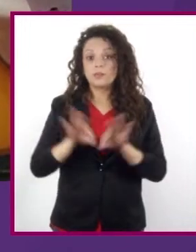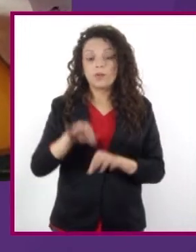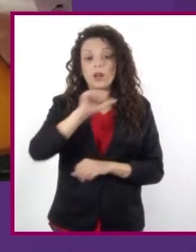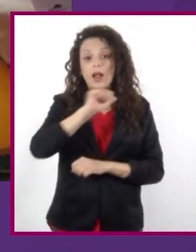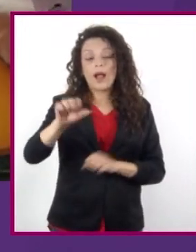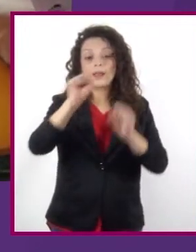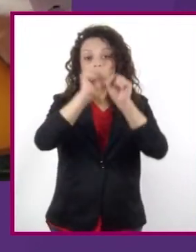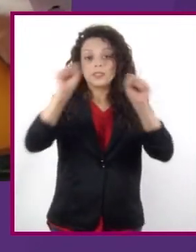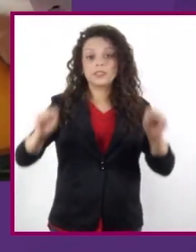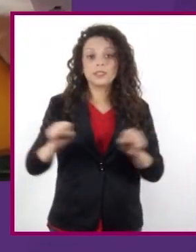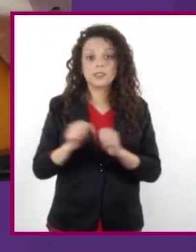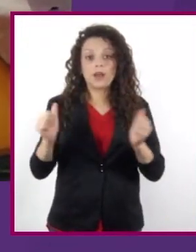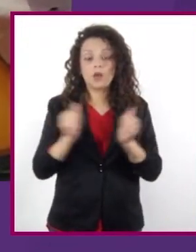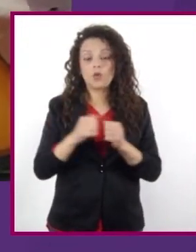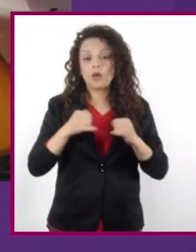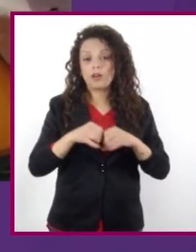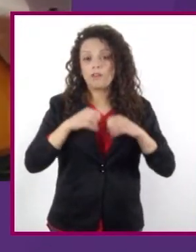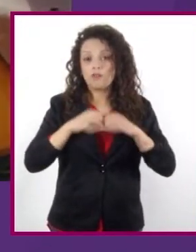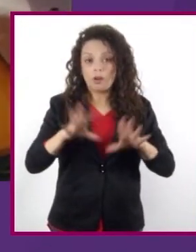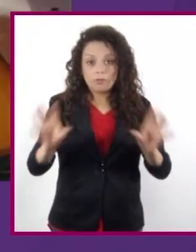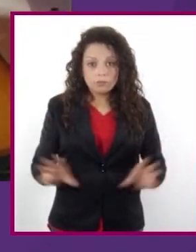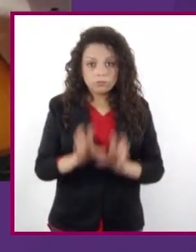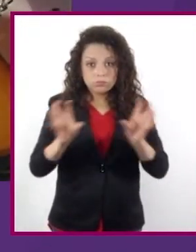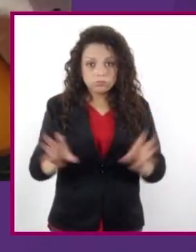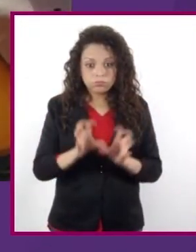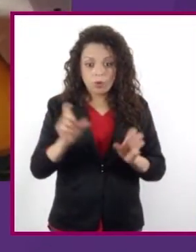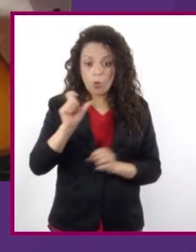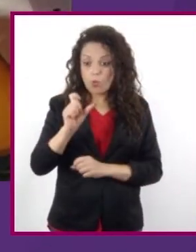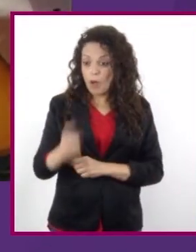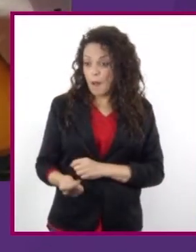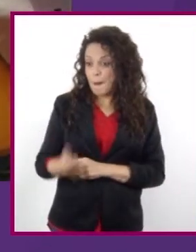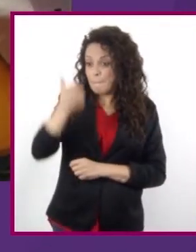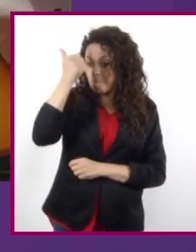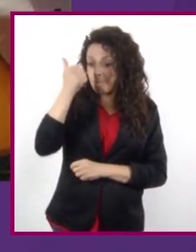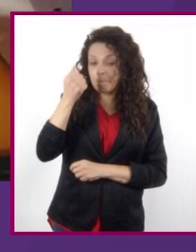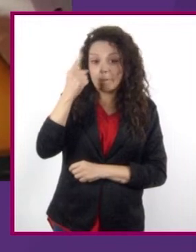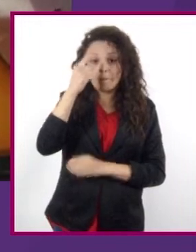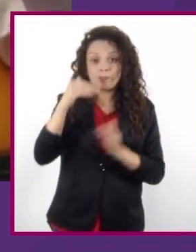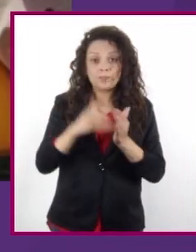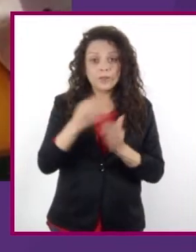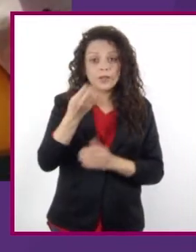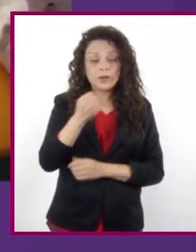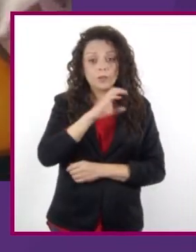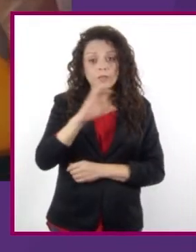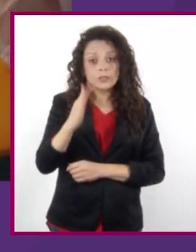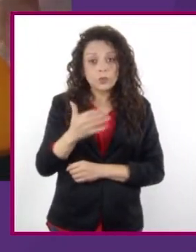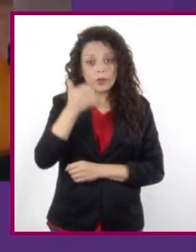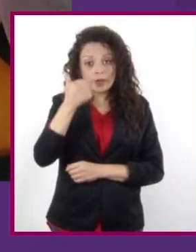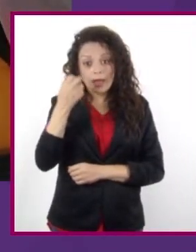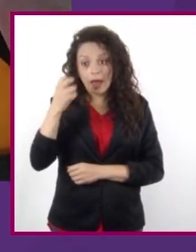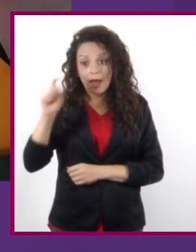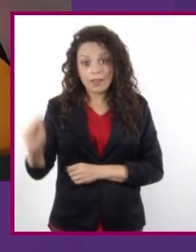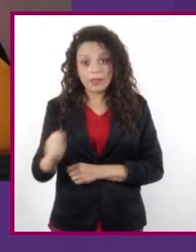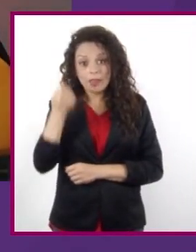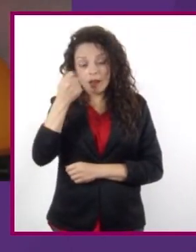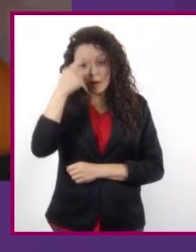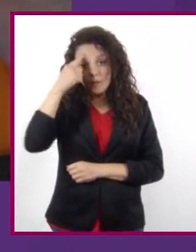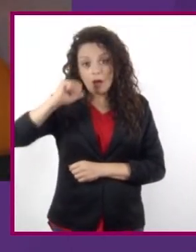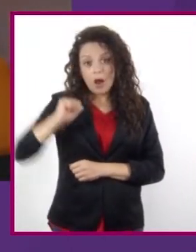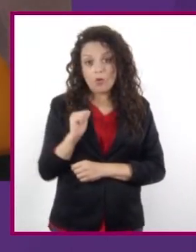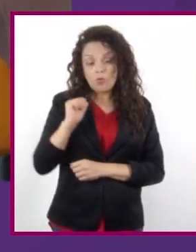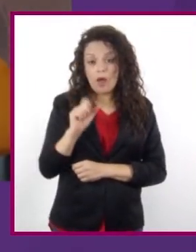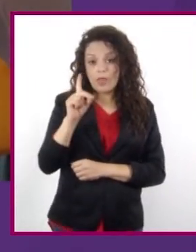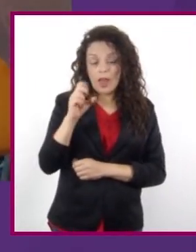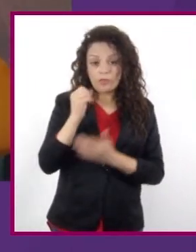informático. Desde que aparecieron los primeros discos duros en 1956, la tecnología de almacenamiento de datos